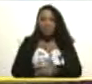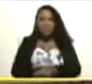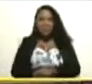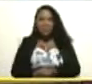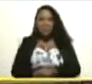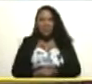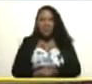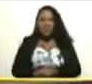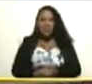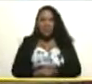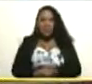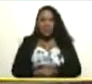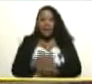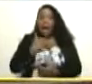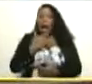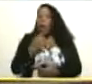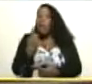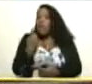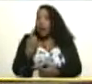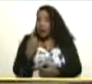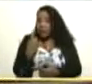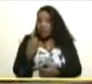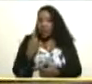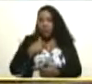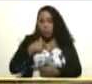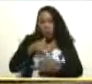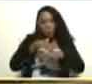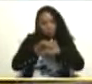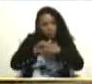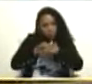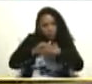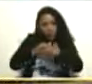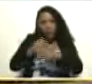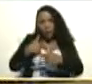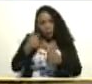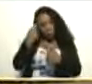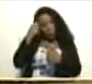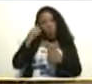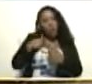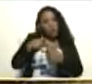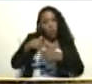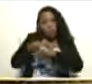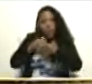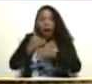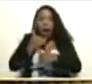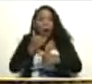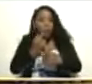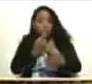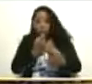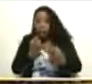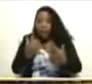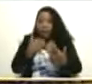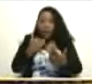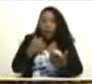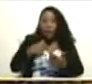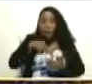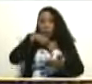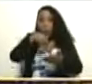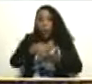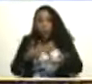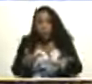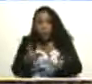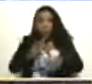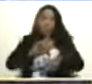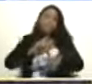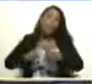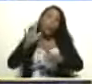Y si falta alguno, les pido excusa. Ernesto, solicito excusa. Es lo correcto. Solicito excusa, pero